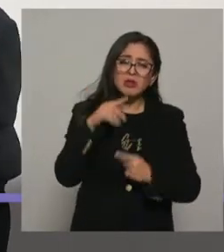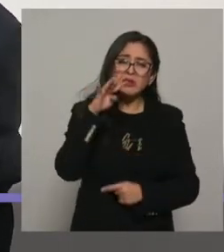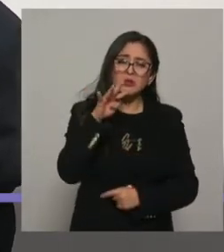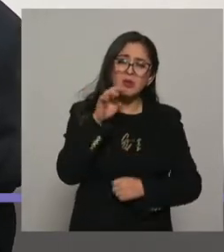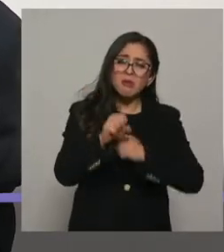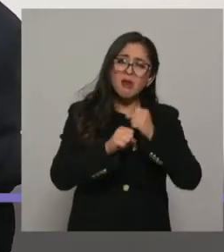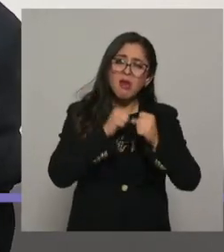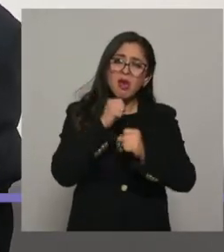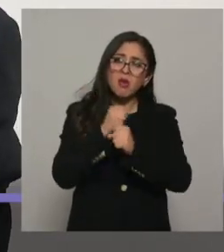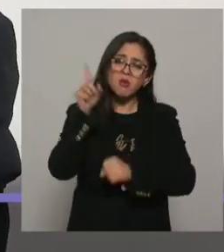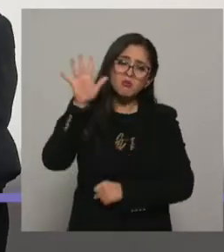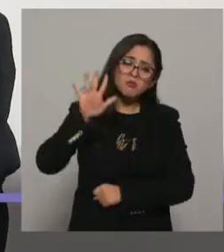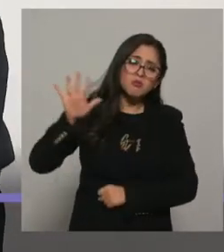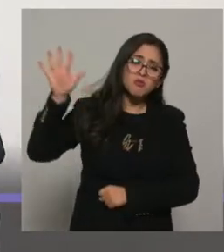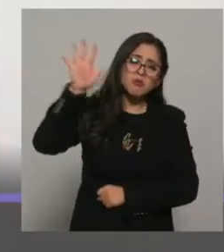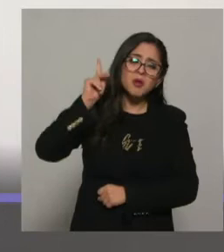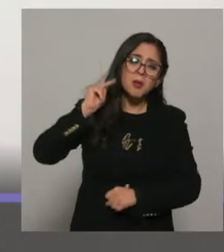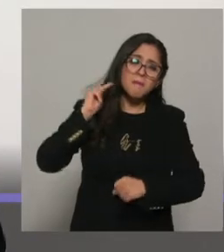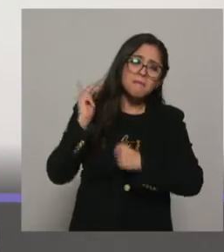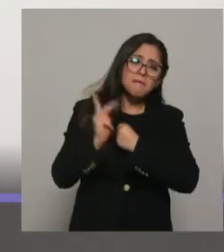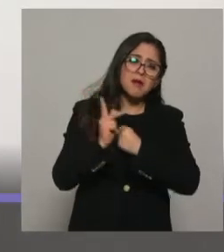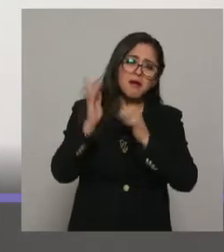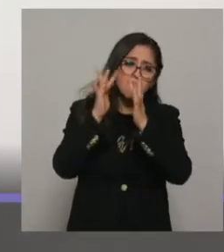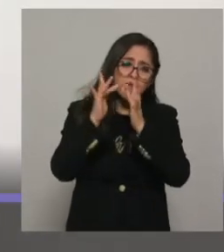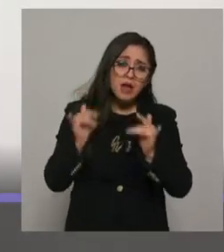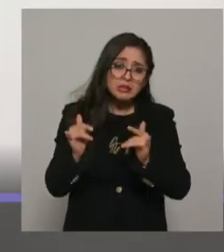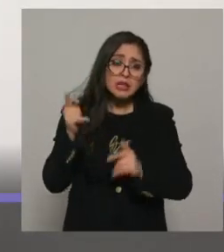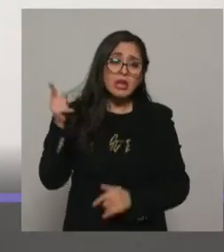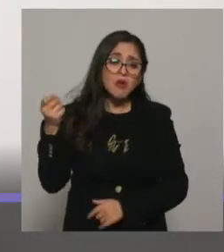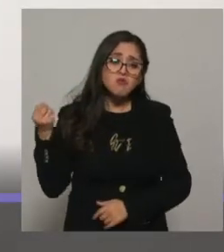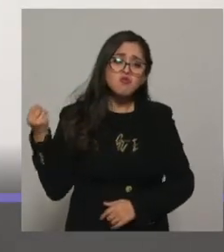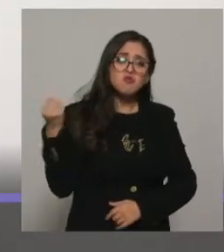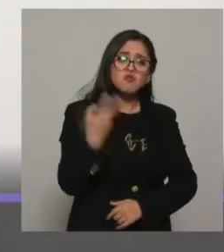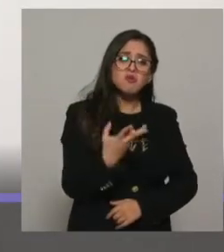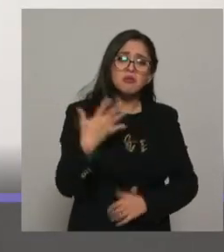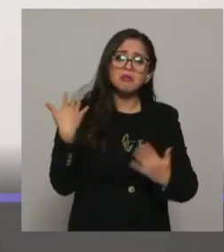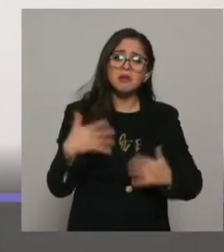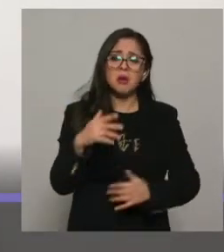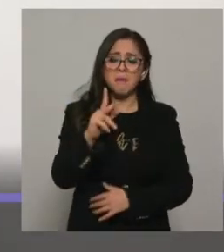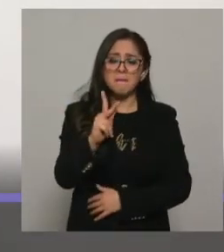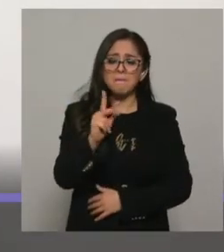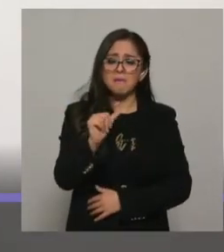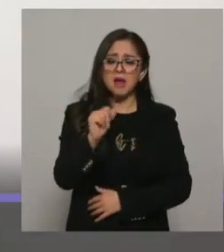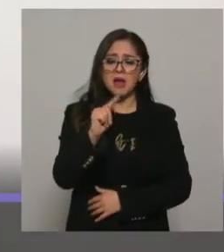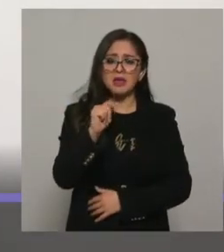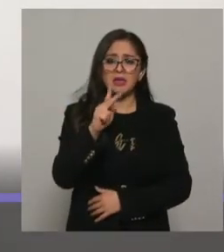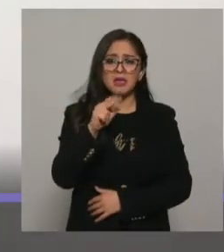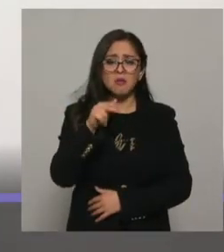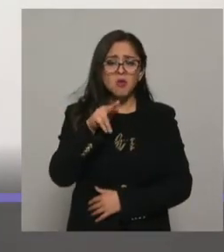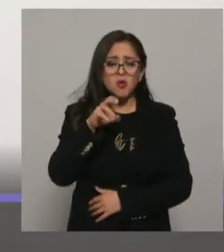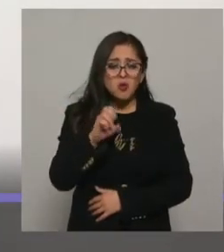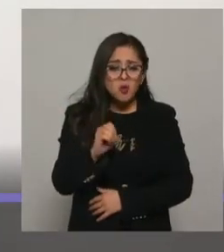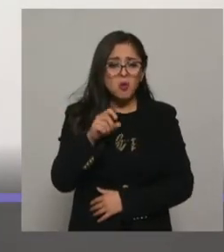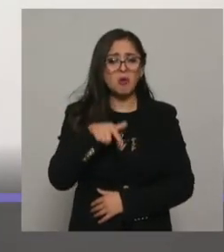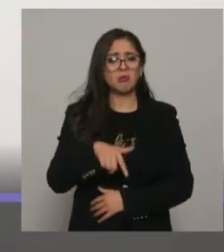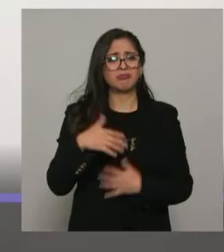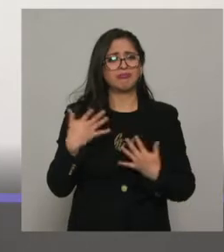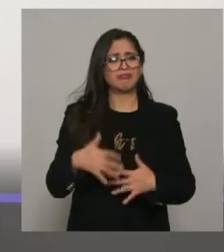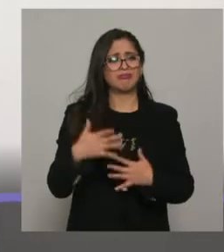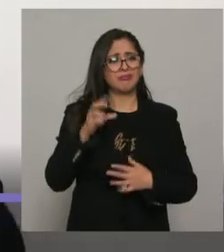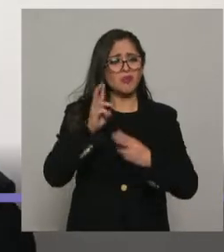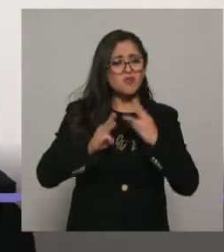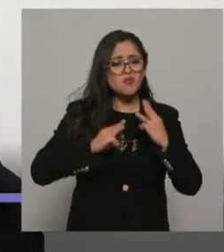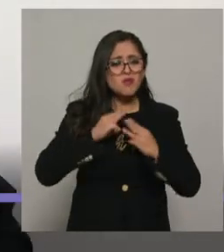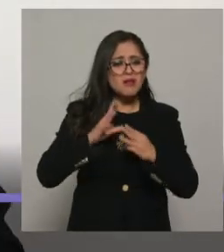Francia, lo considera patrimonio de la humanidad, patrimonio oral y inmaterial de la humanidad. Eso